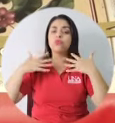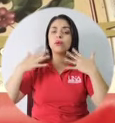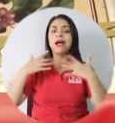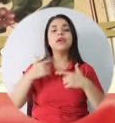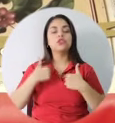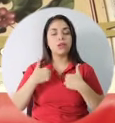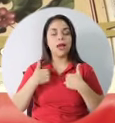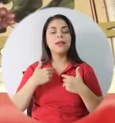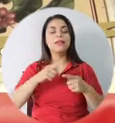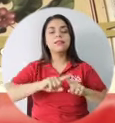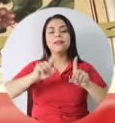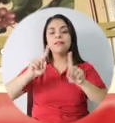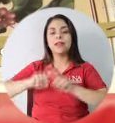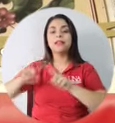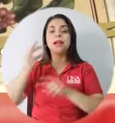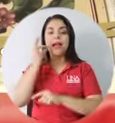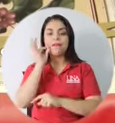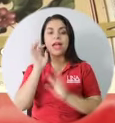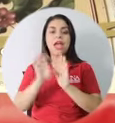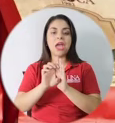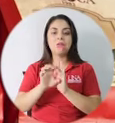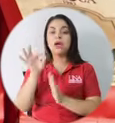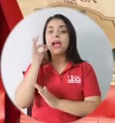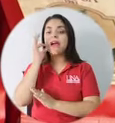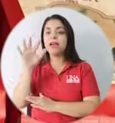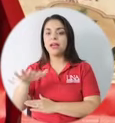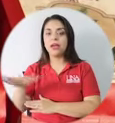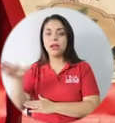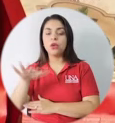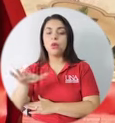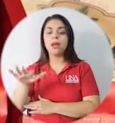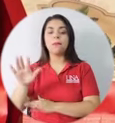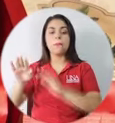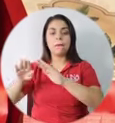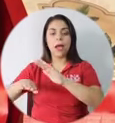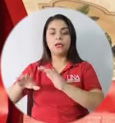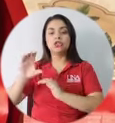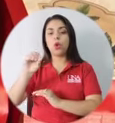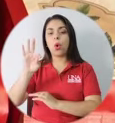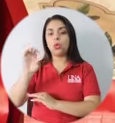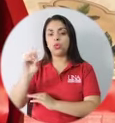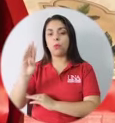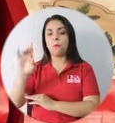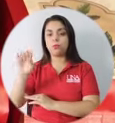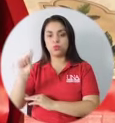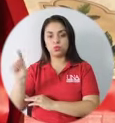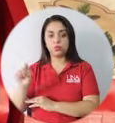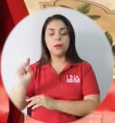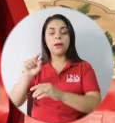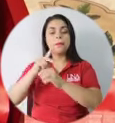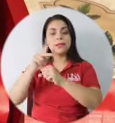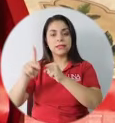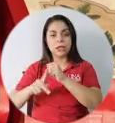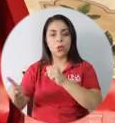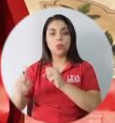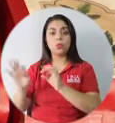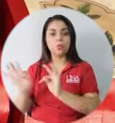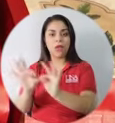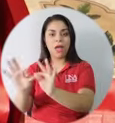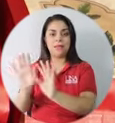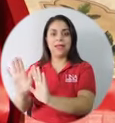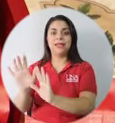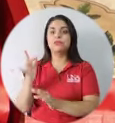tengamos diferenciaciones en cafés. Por ejemplo, podemos hablar del café de las regiones bajas, Cotobruz, Pérez Celedón, Turrialba, que son